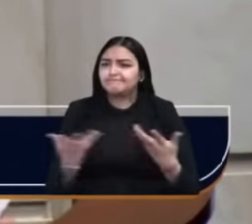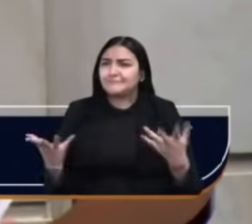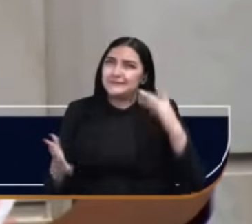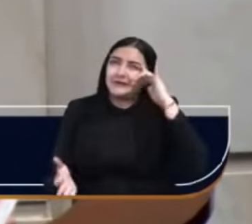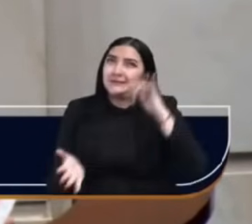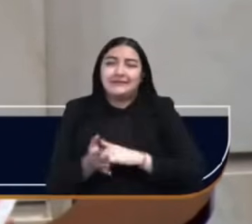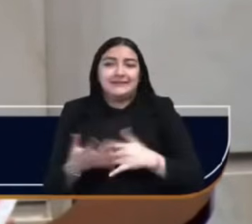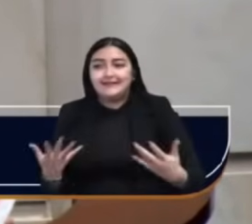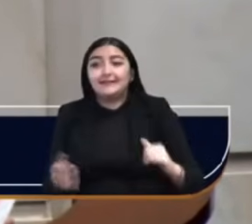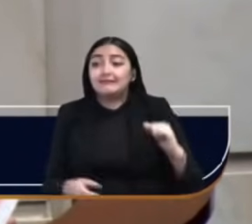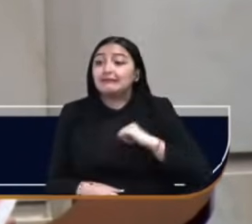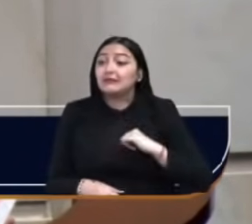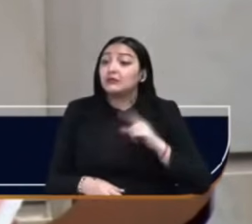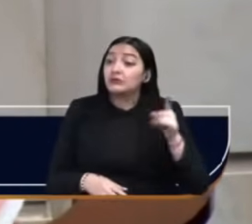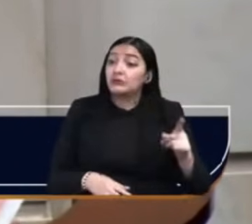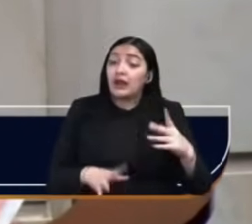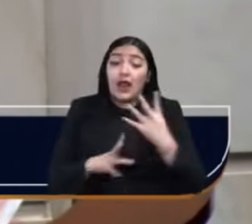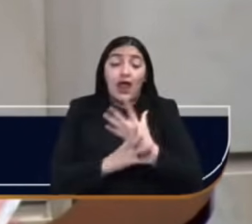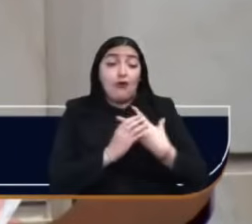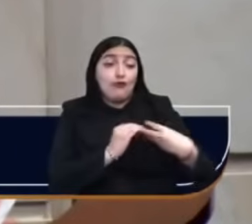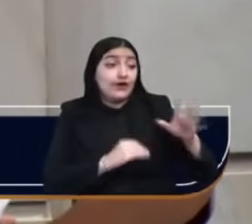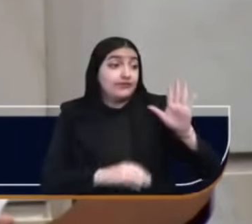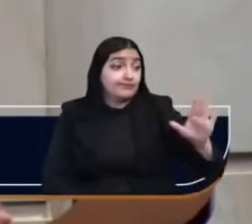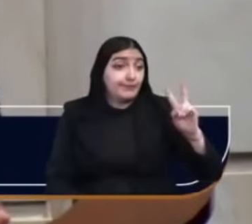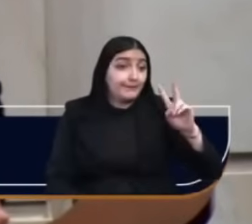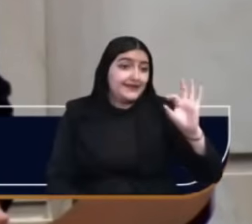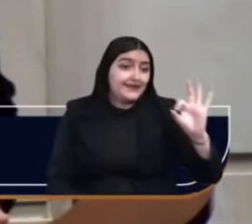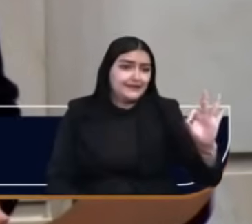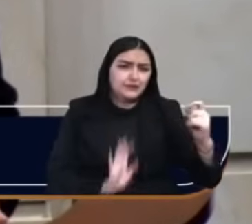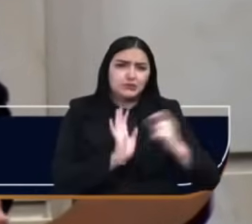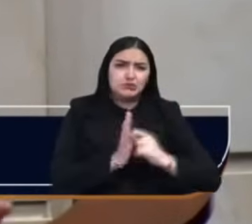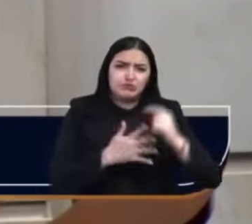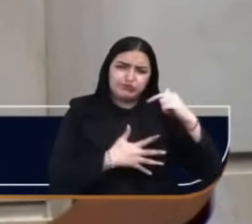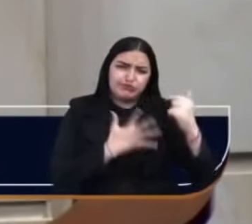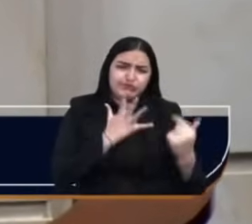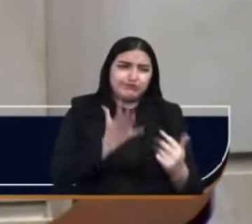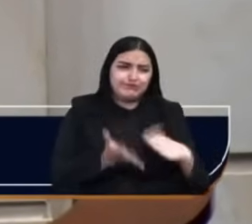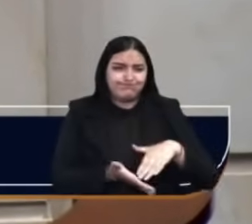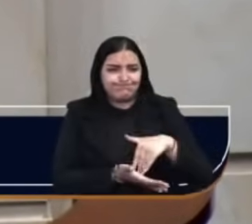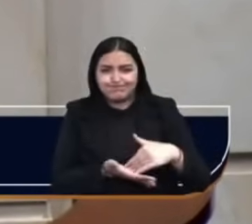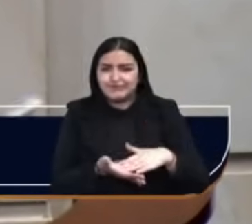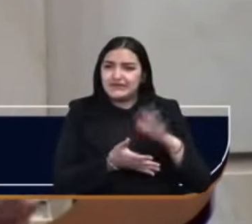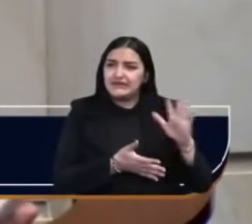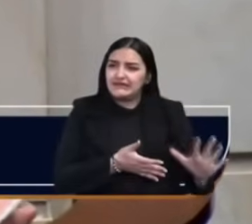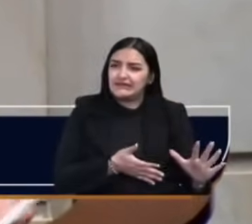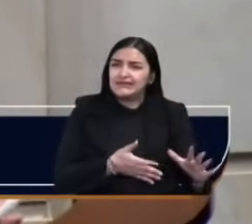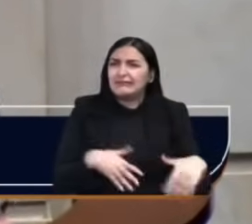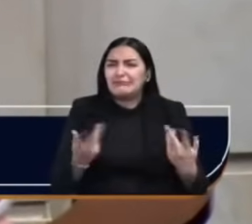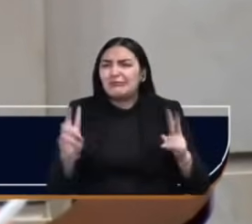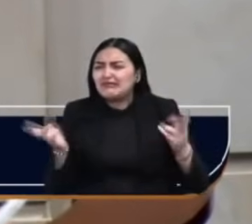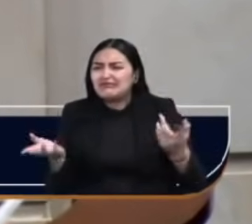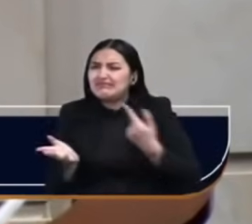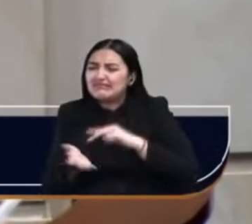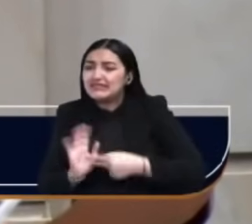que es increíble. Tiene, dejó por fuera los 23 puntos críticos de inestabilidad geológica. ¿Qué quiere decir?